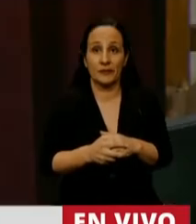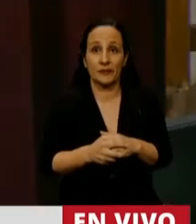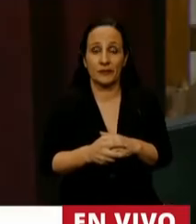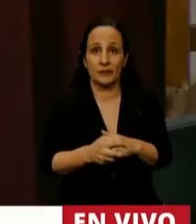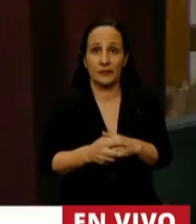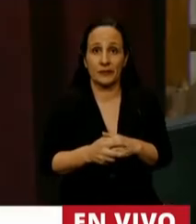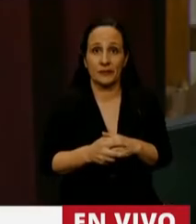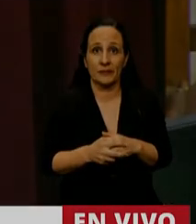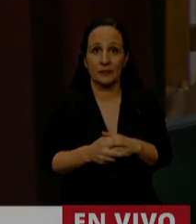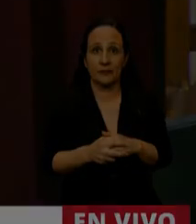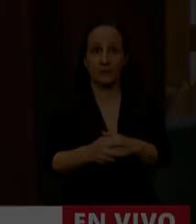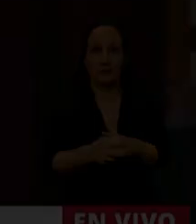Gracias, diputado.